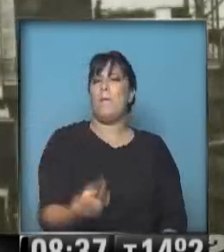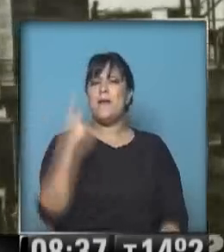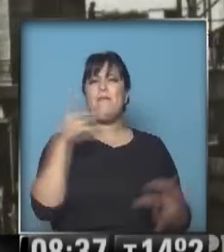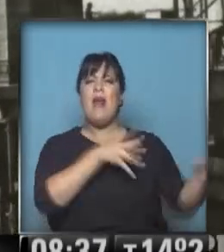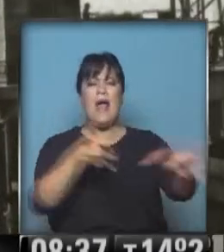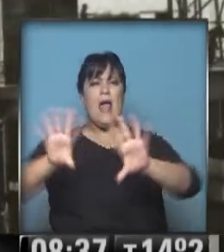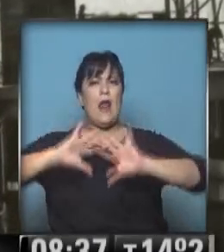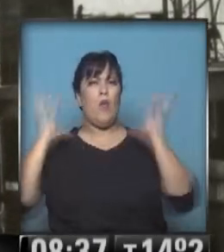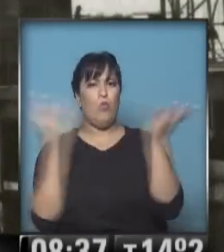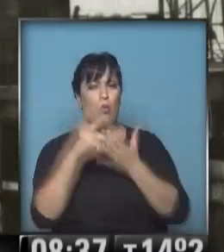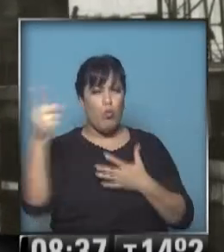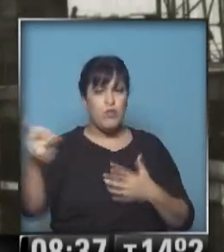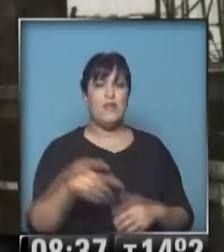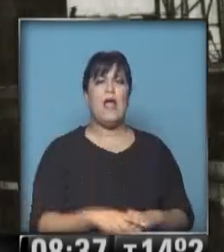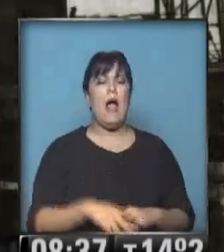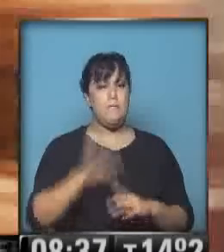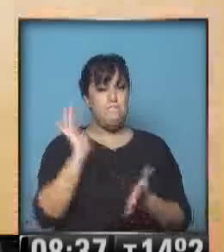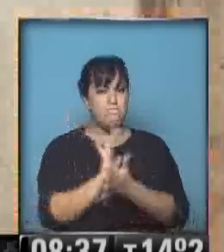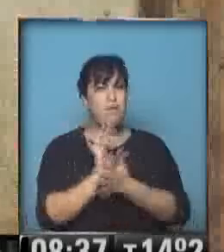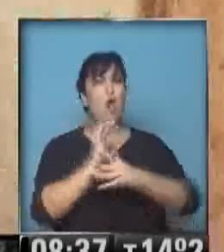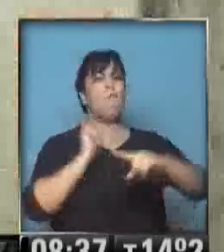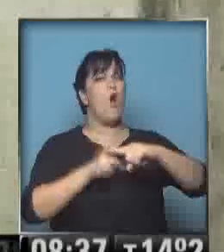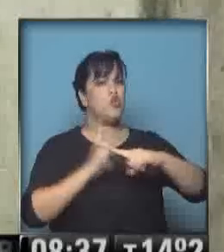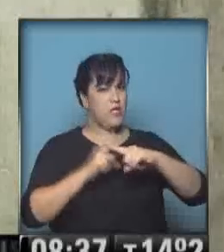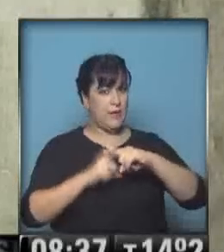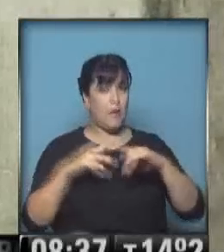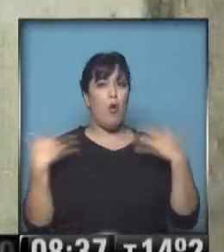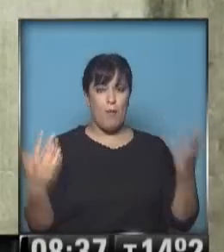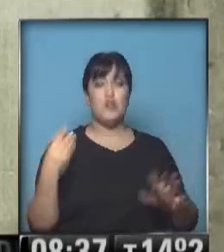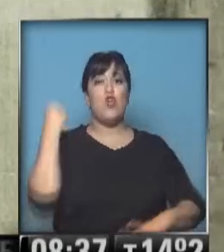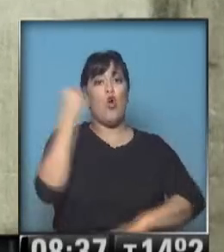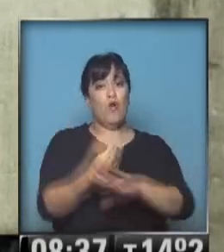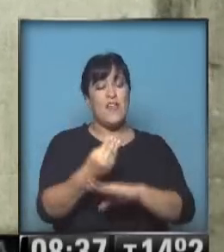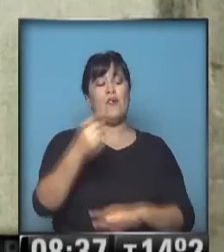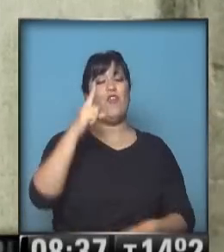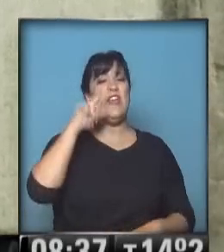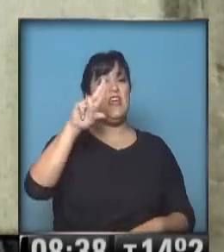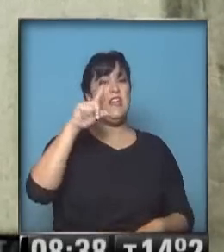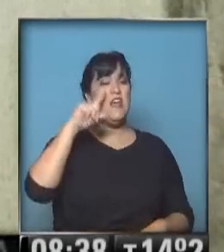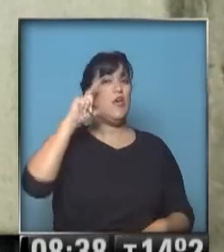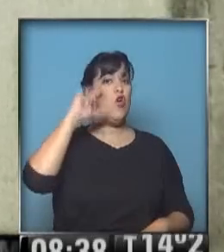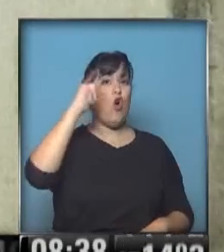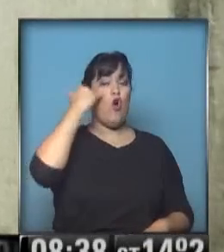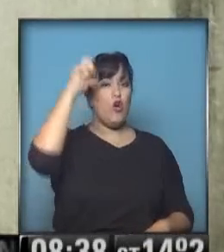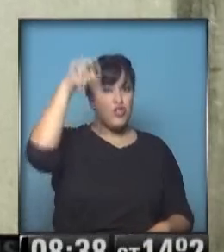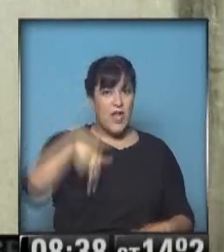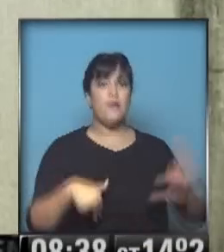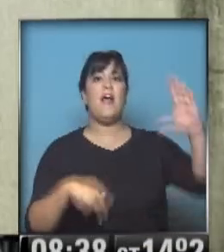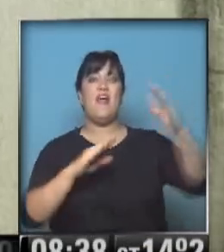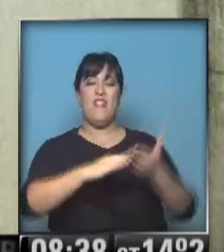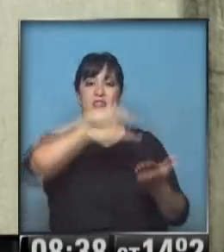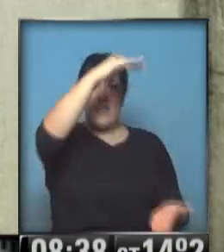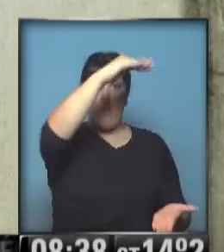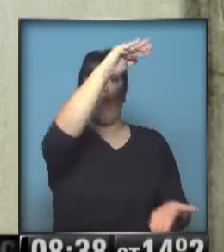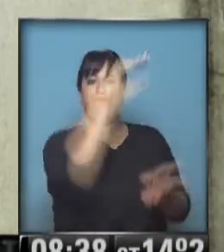balanza comercial resulta positiva lo que permite durante el gobierno de Hipólito irigoyen reducir la deuda en 20